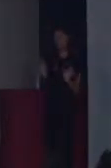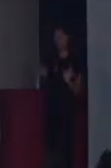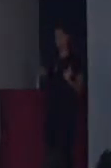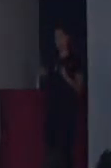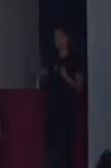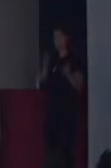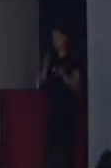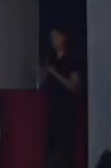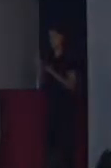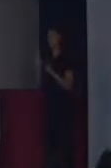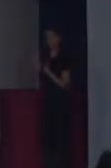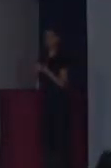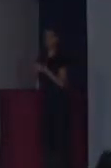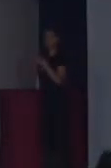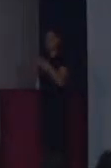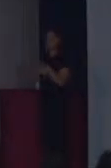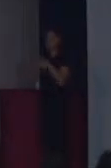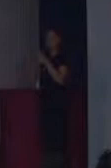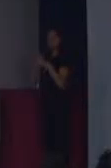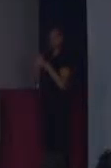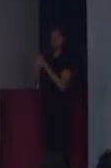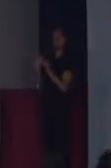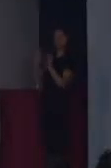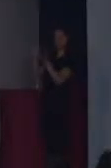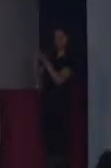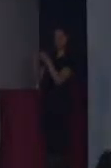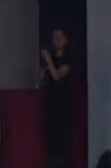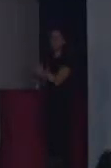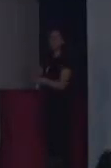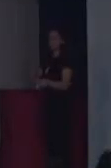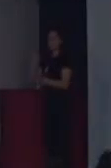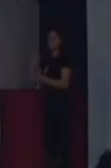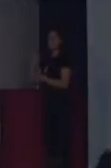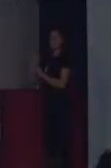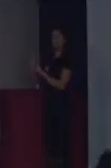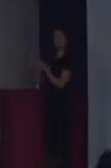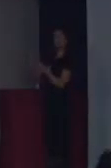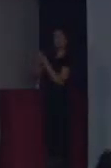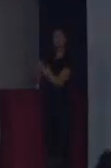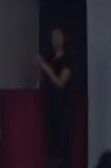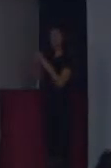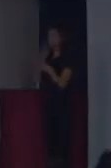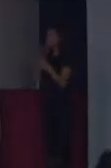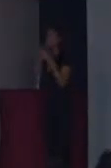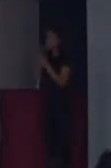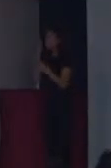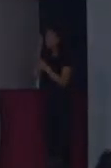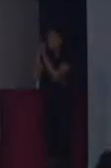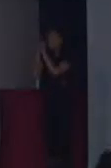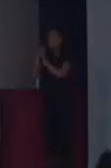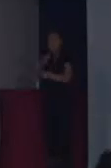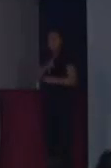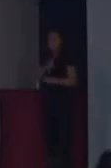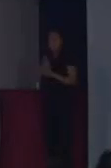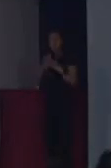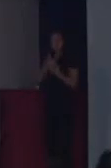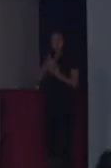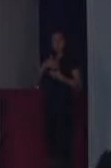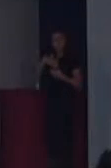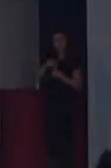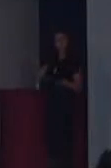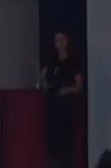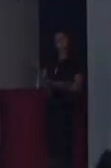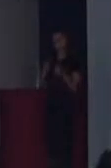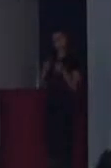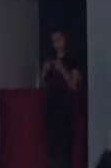a raíz de lo que hizo Mira. ¿Sí ves? Y si ustedes lo ven, entonces, ¿quién empieza por el imaginario? Nosotros desde nuestros sitios, amar y respaldar